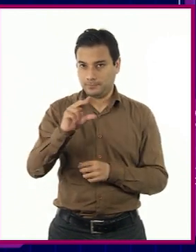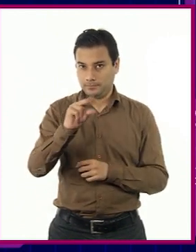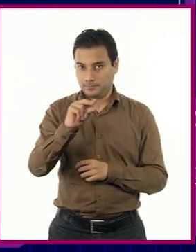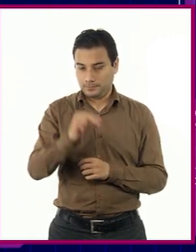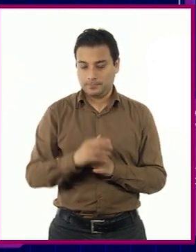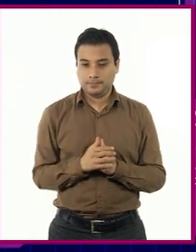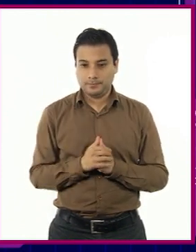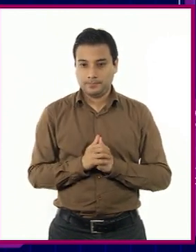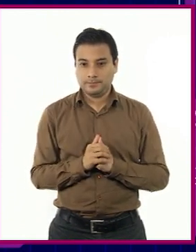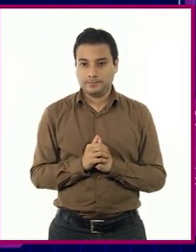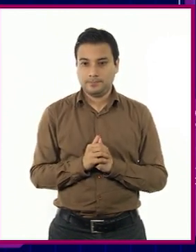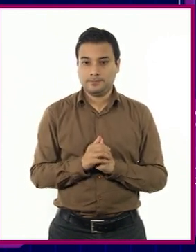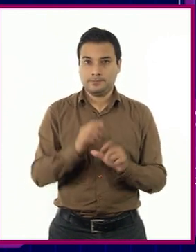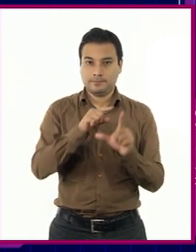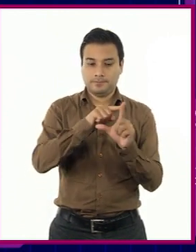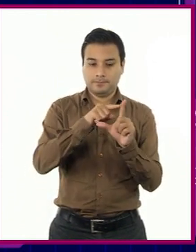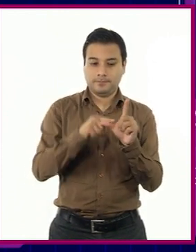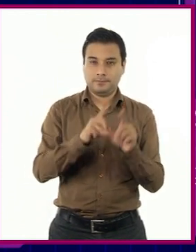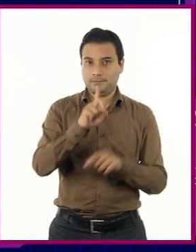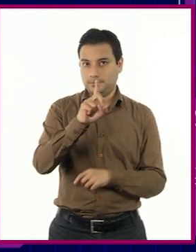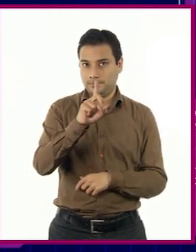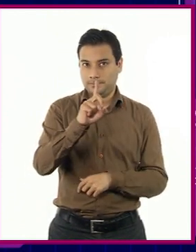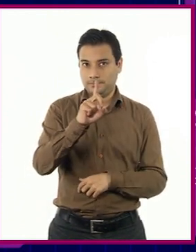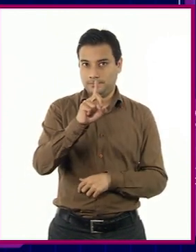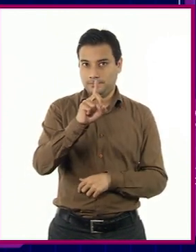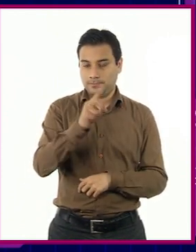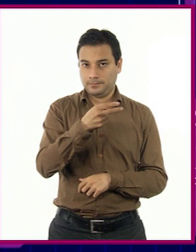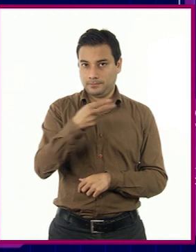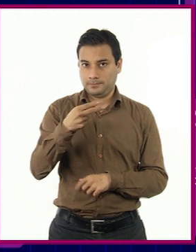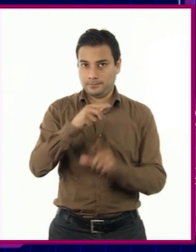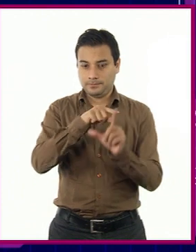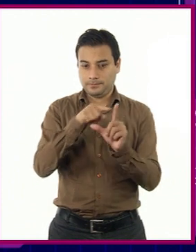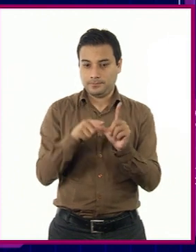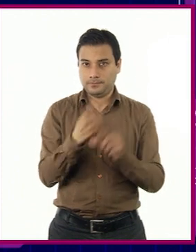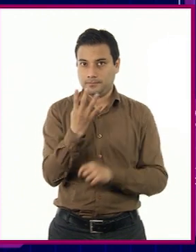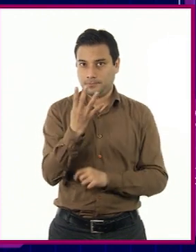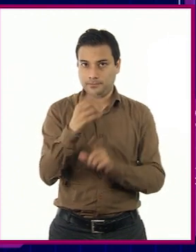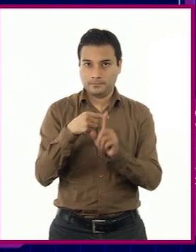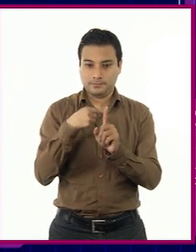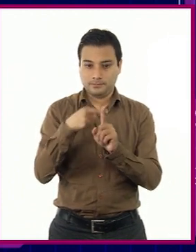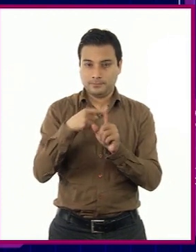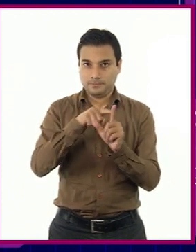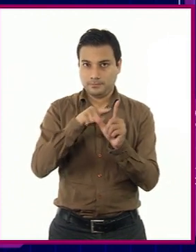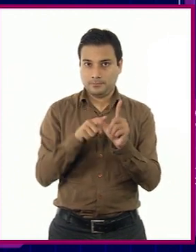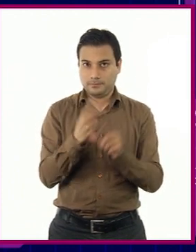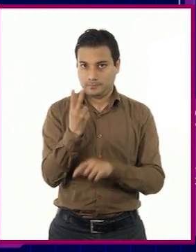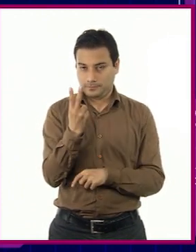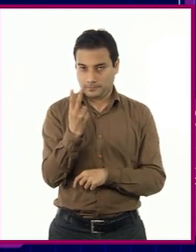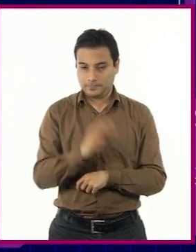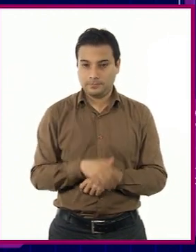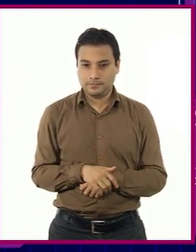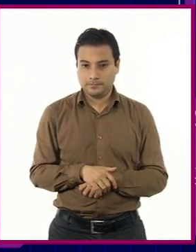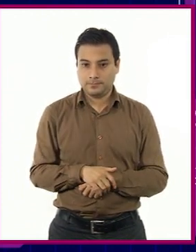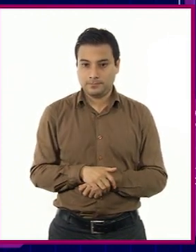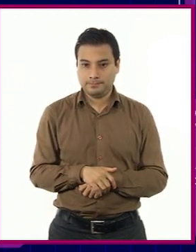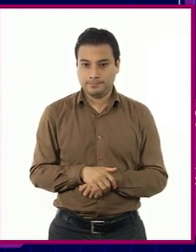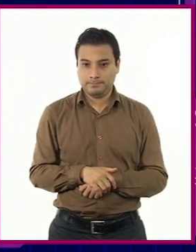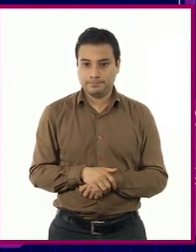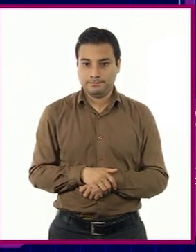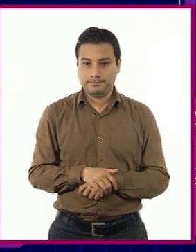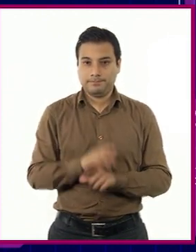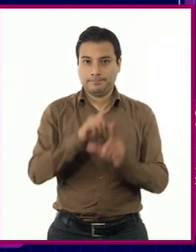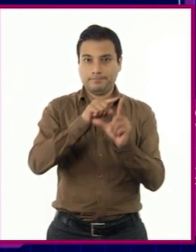grados. Y que el ángulo D es igual al ángulo 4 más el ángulo 2. Entonces